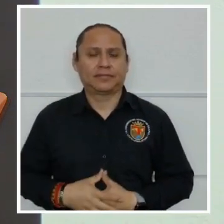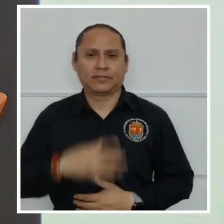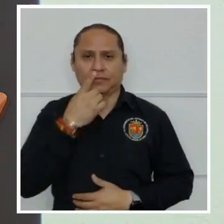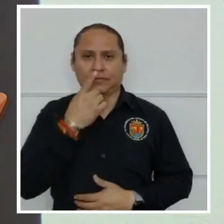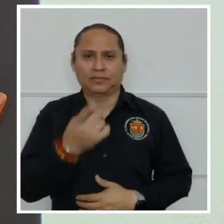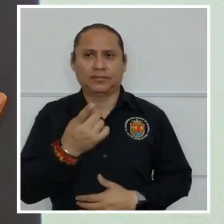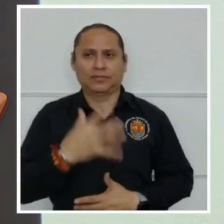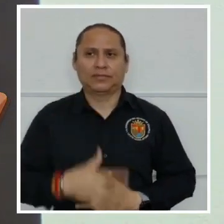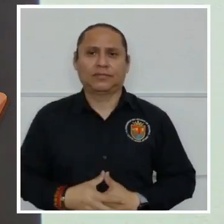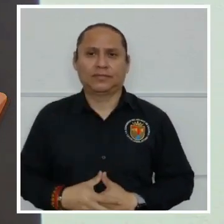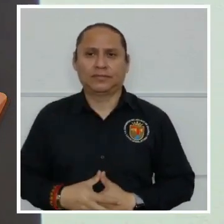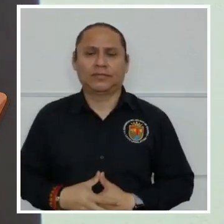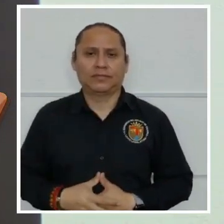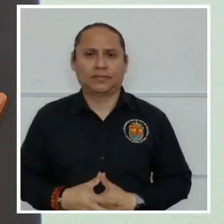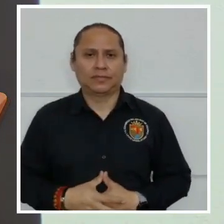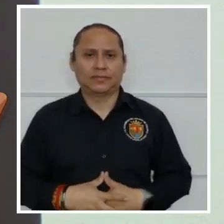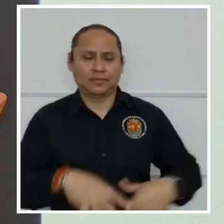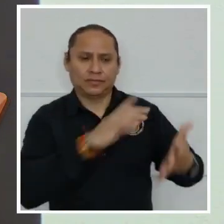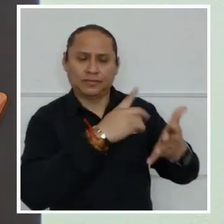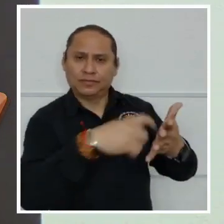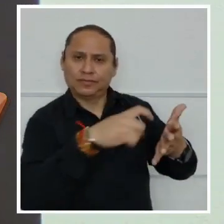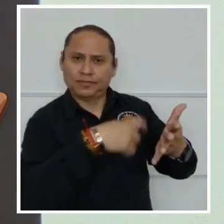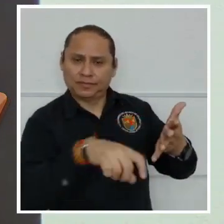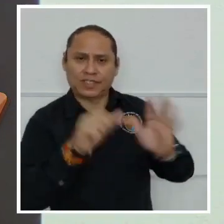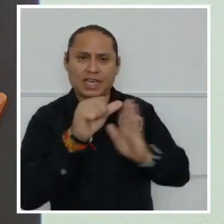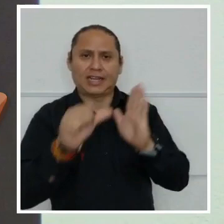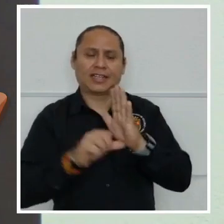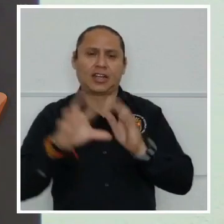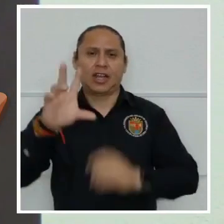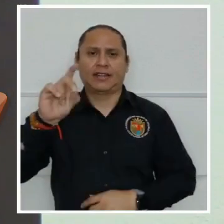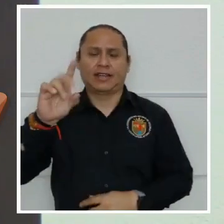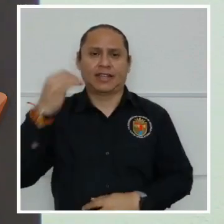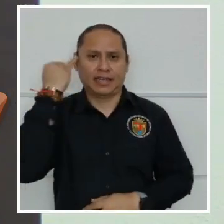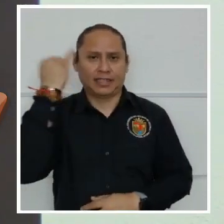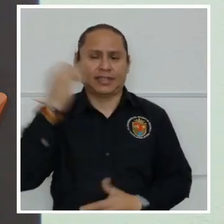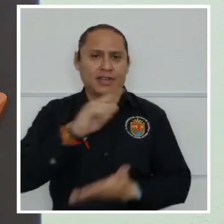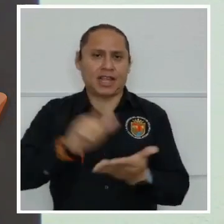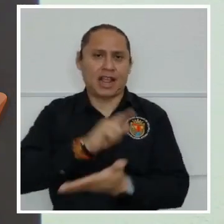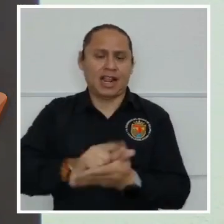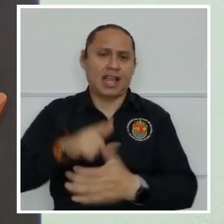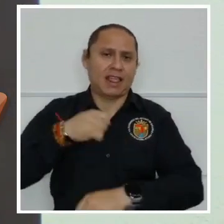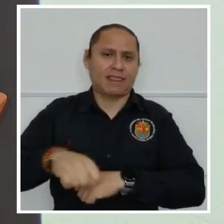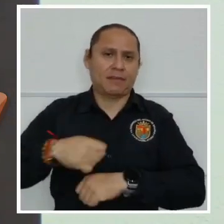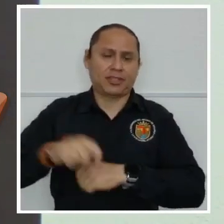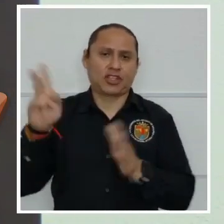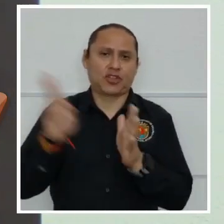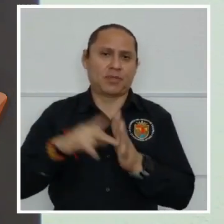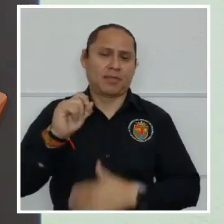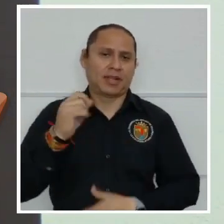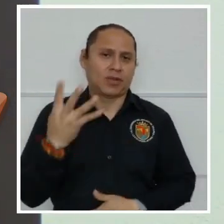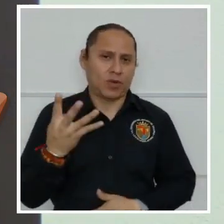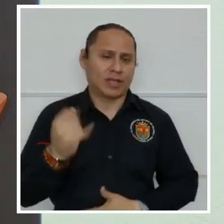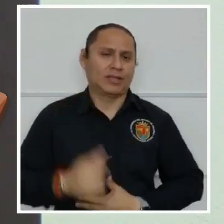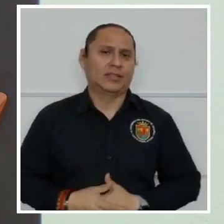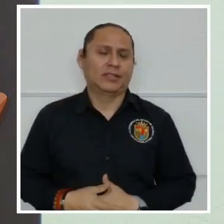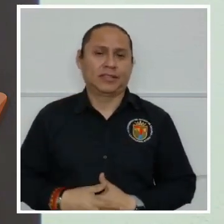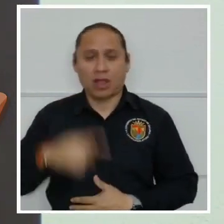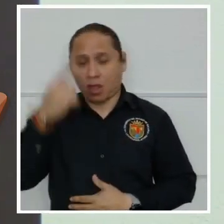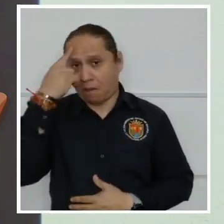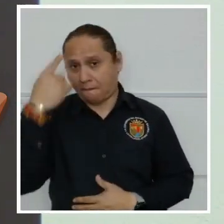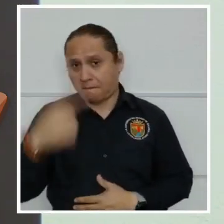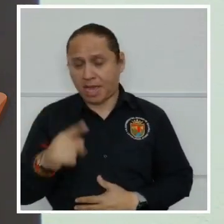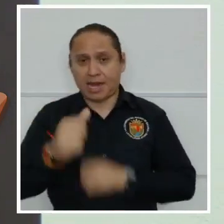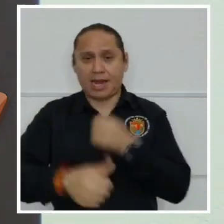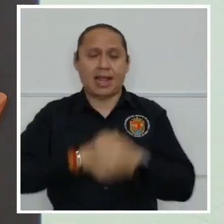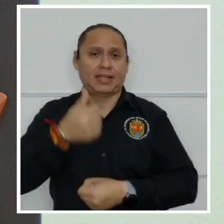Dice en su artículo 30 de la Iniciativa de Ley de Ingresos de Tapachula 2024 que para el